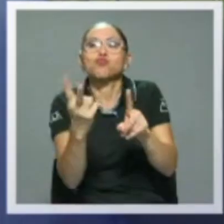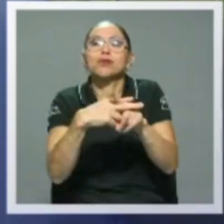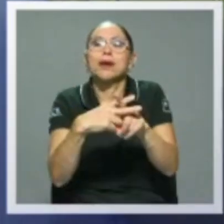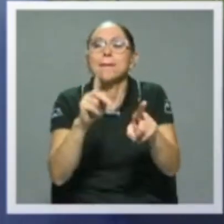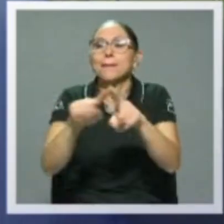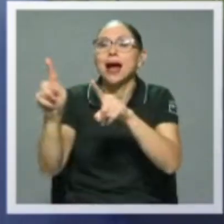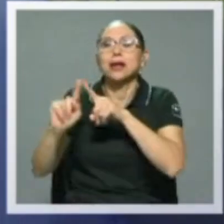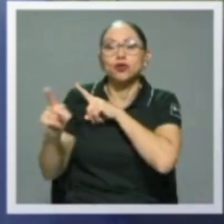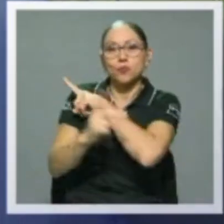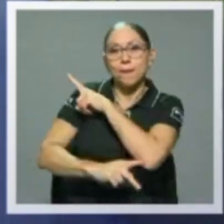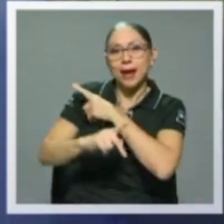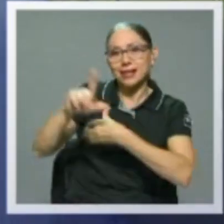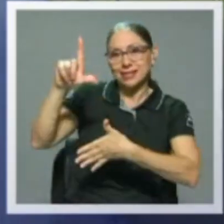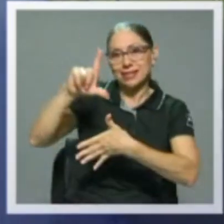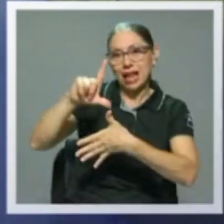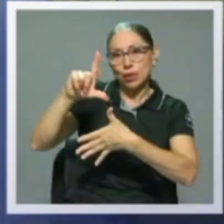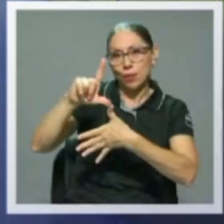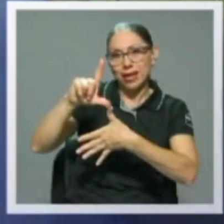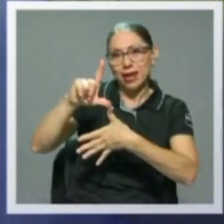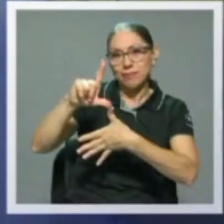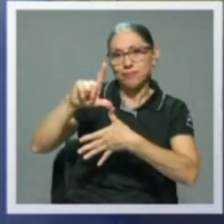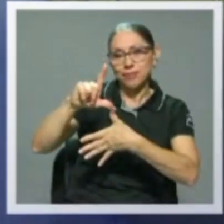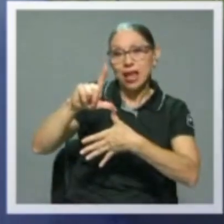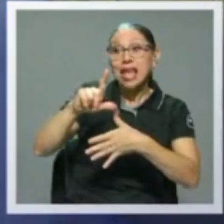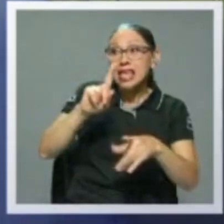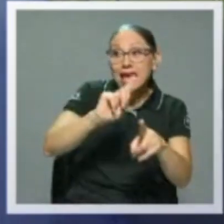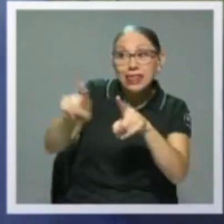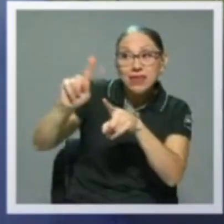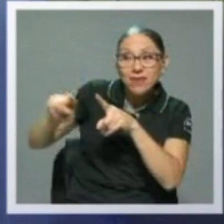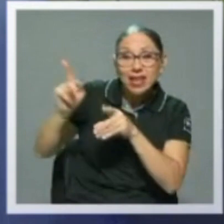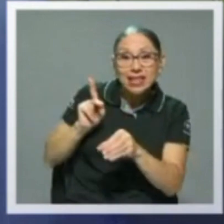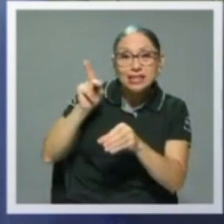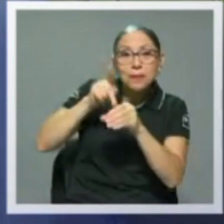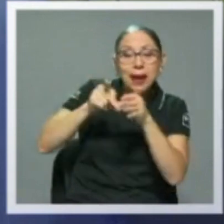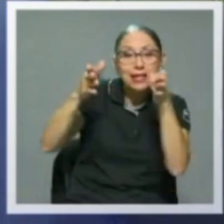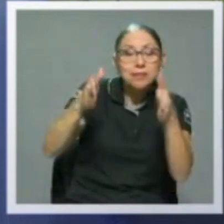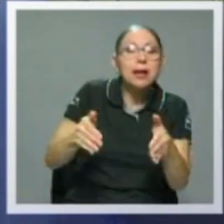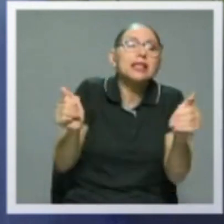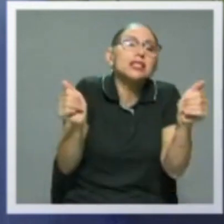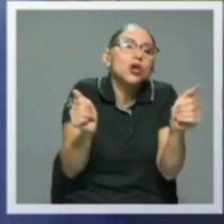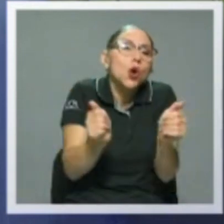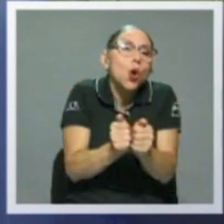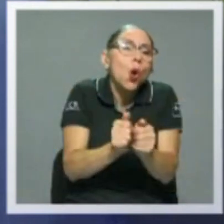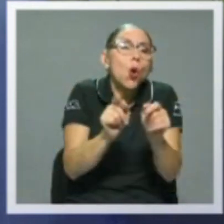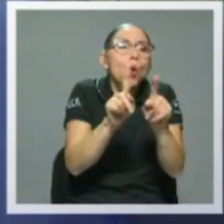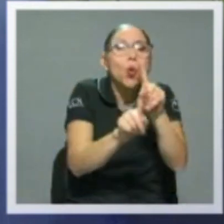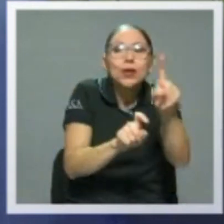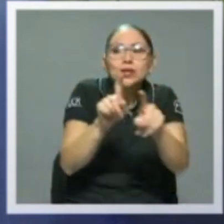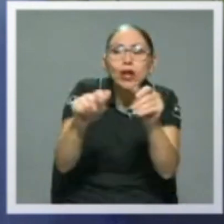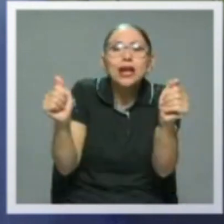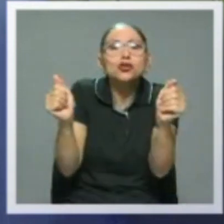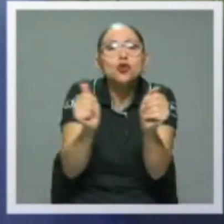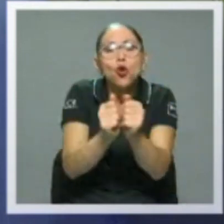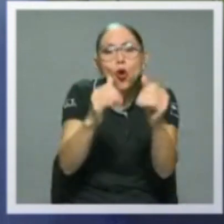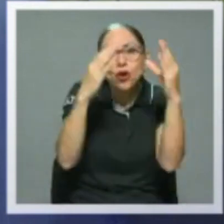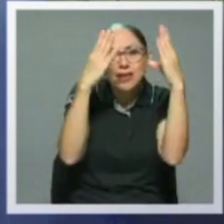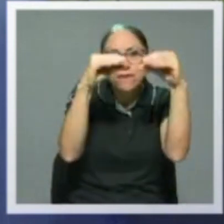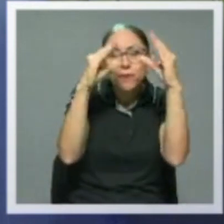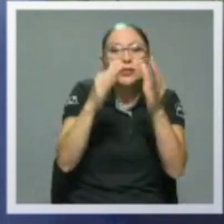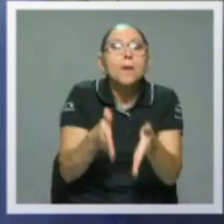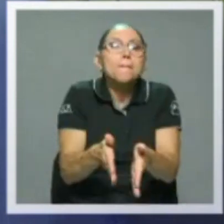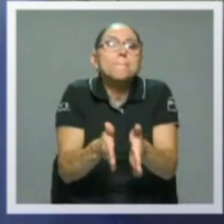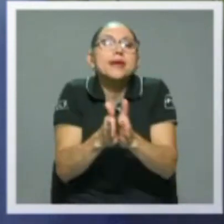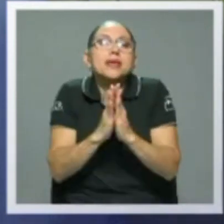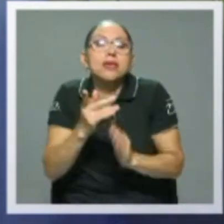a diferentes participantes, a través de cuestionarios y solicitud de información, que le aportáramos los detalles que